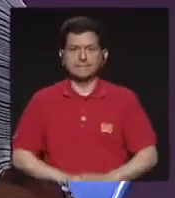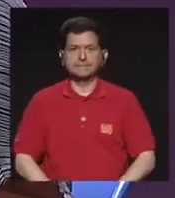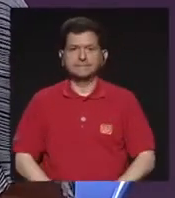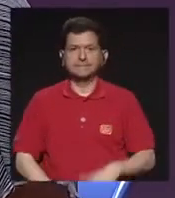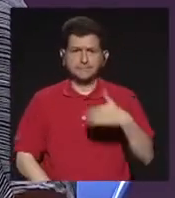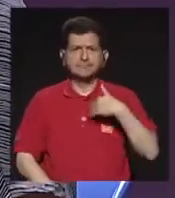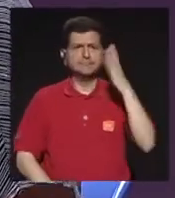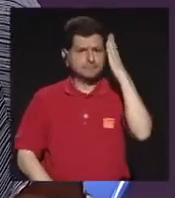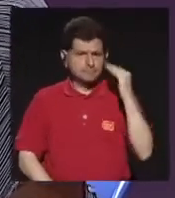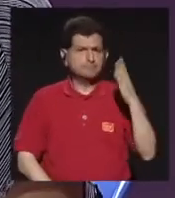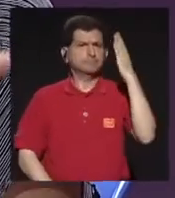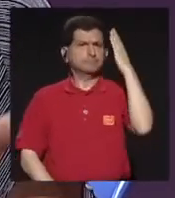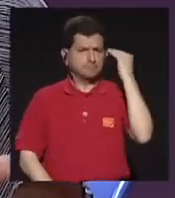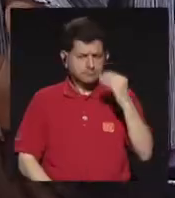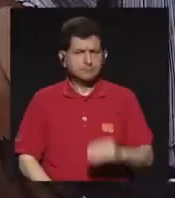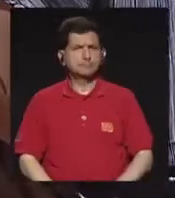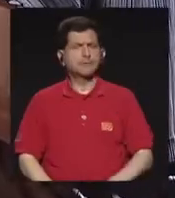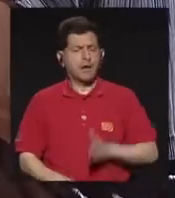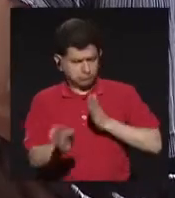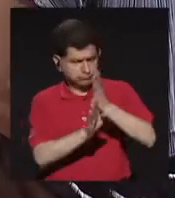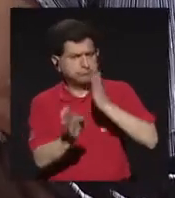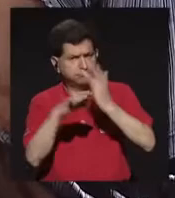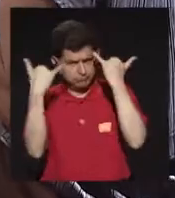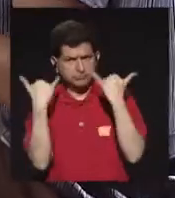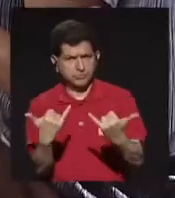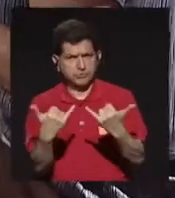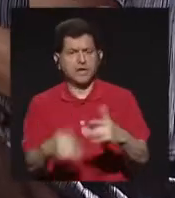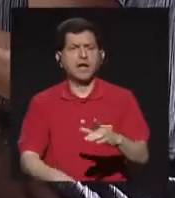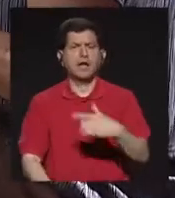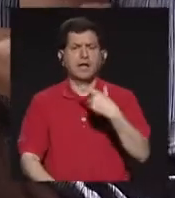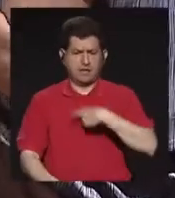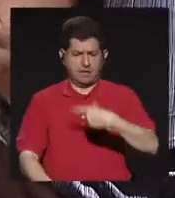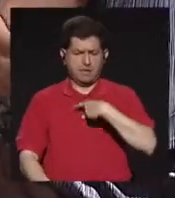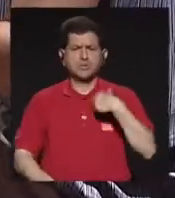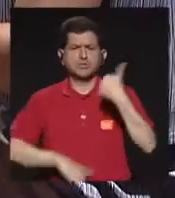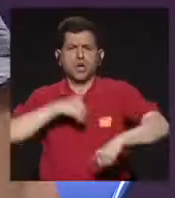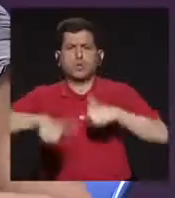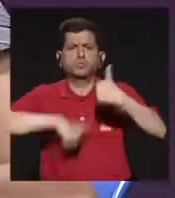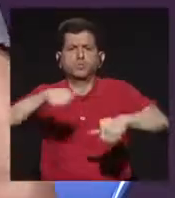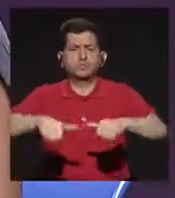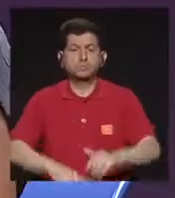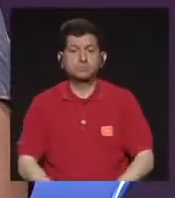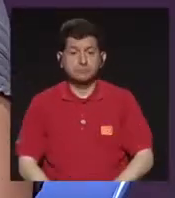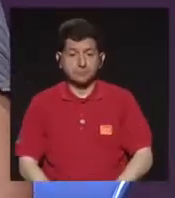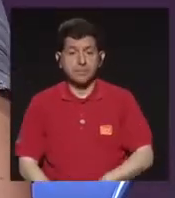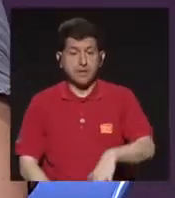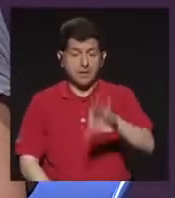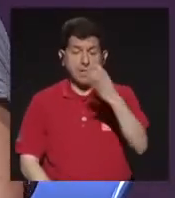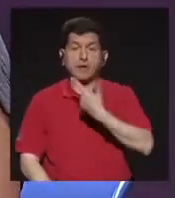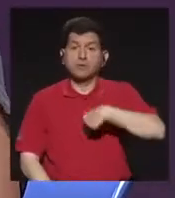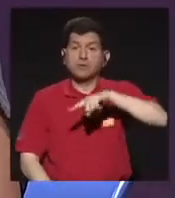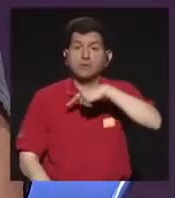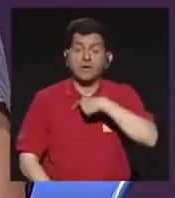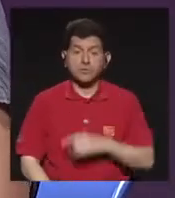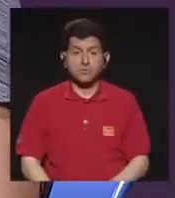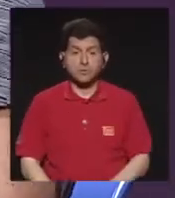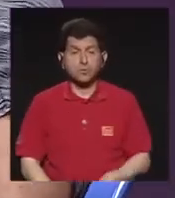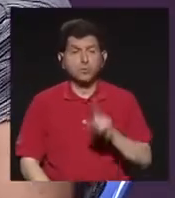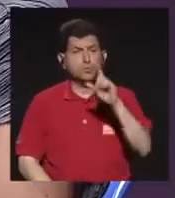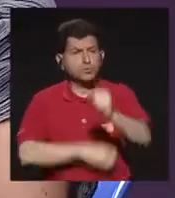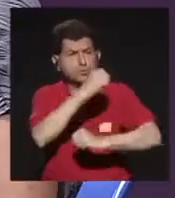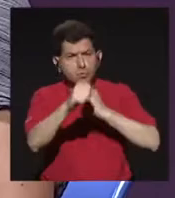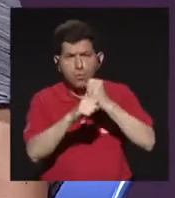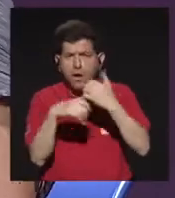mucha experiencia, con bastante trayectoria y con muchos deseos de luchar. Y nos hemos encontrado, porque hace un poco más de un